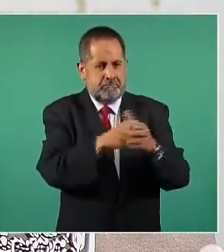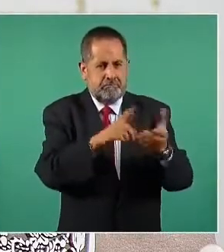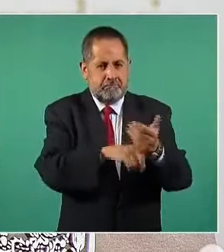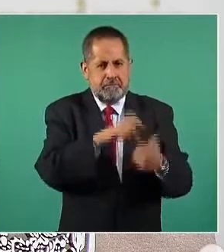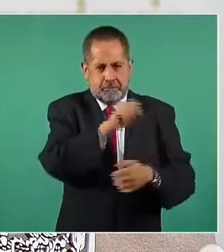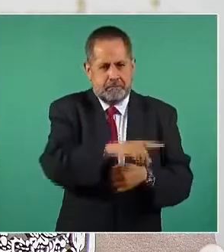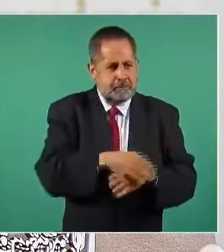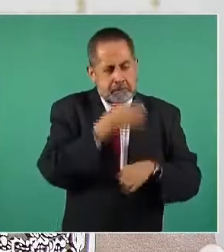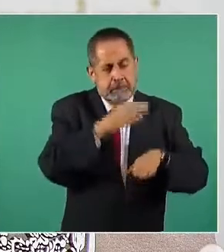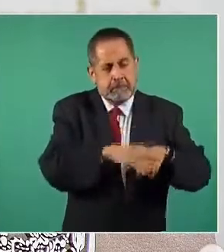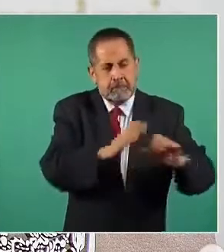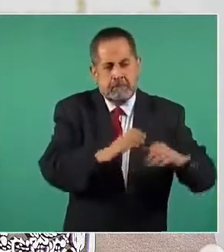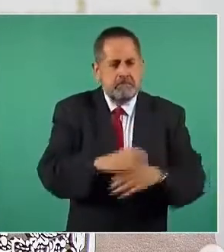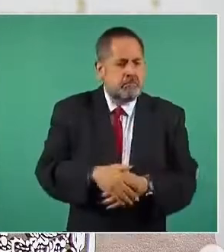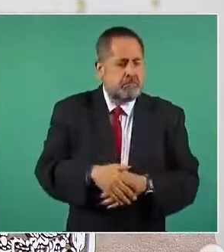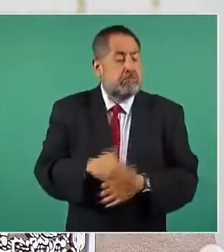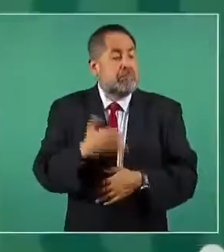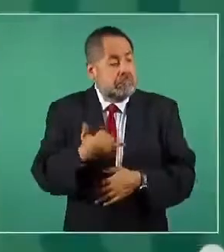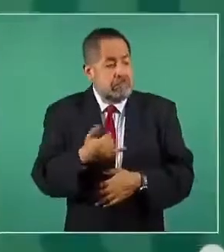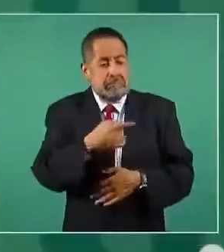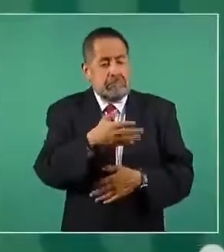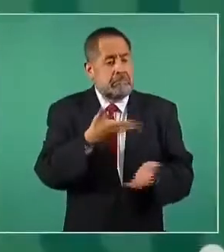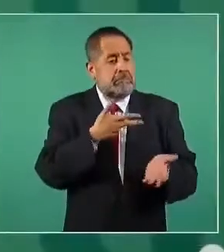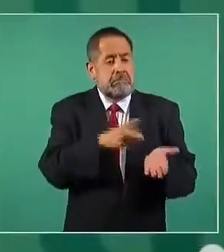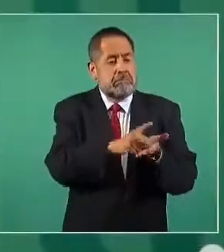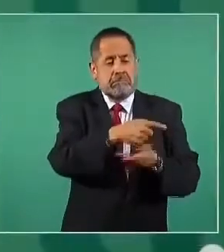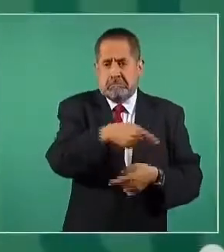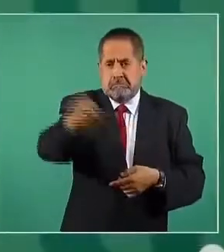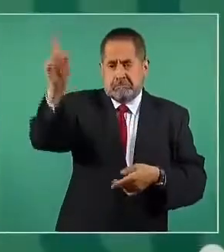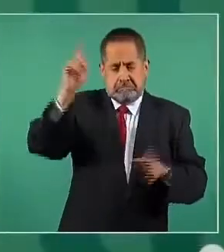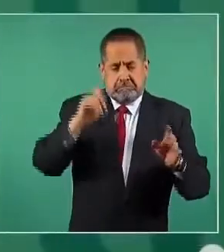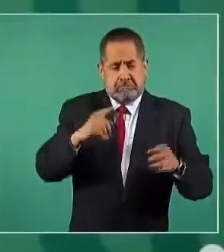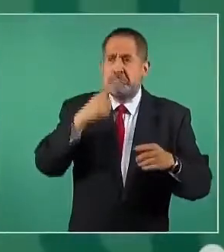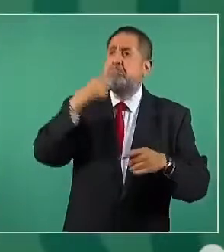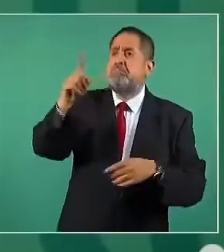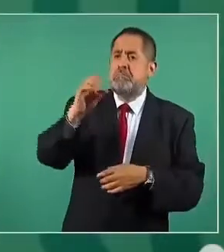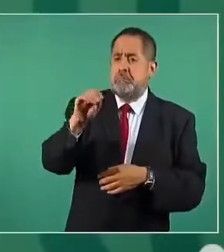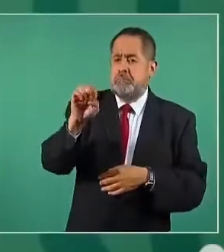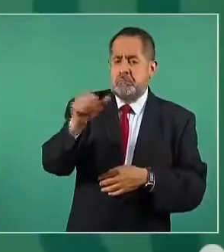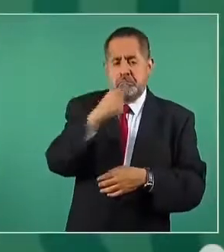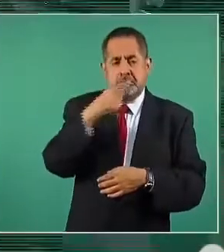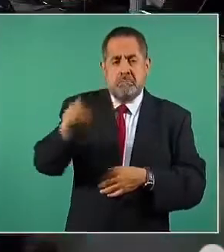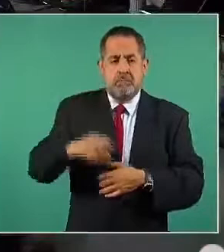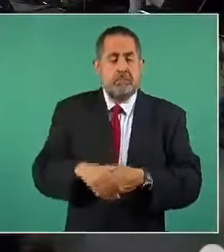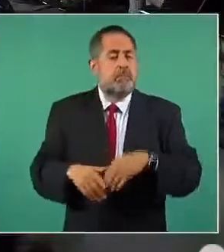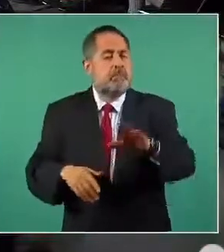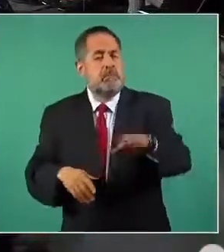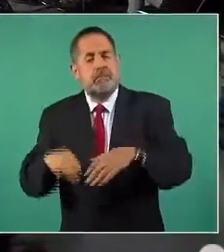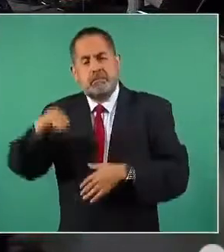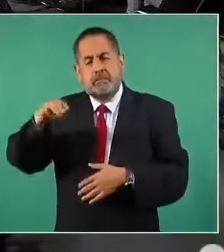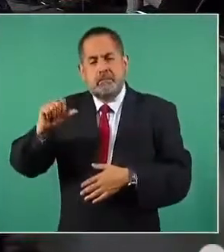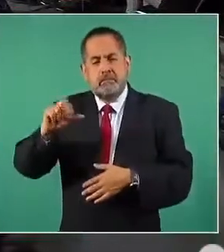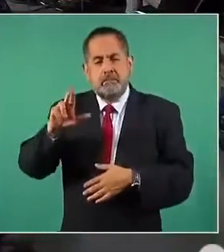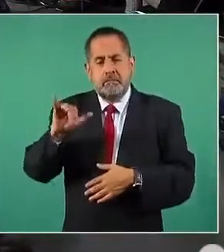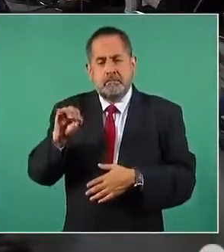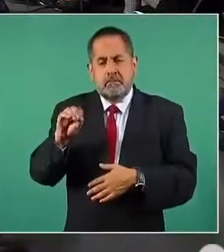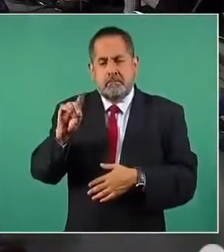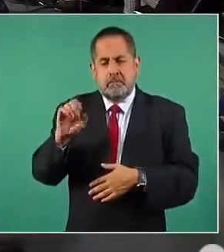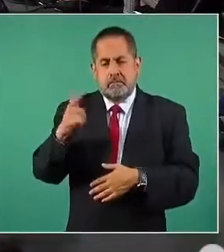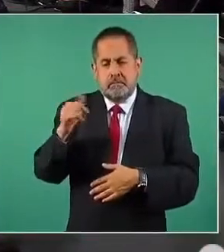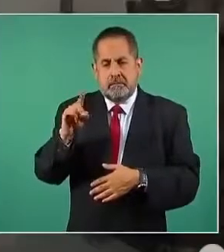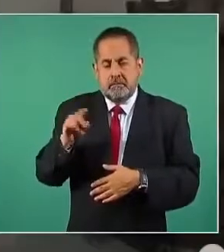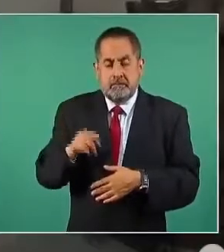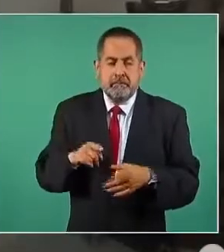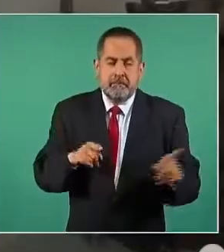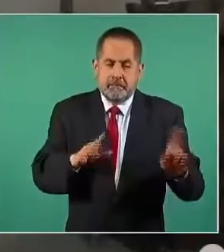que anden con cuidado, y tienen derecho de quejarse. Porque de hecho Mario Delgado también mencionaba que no